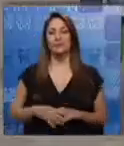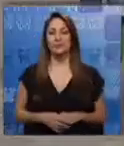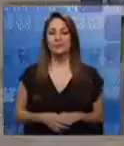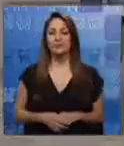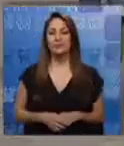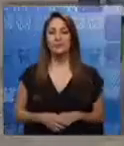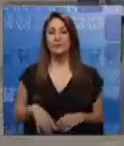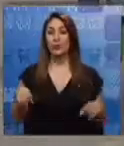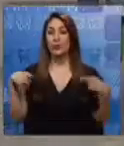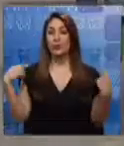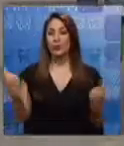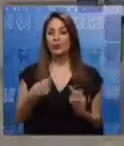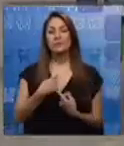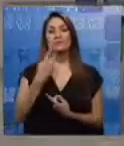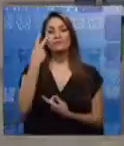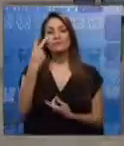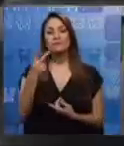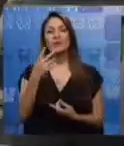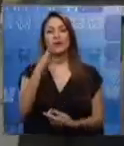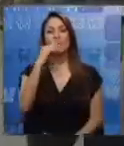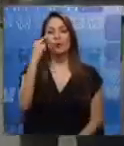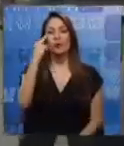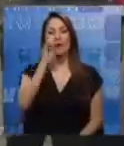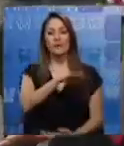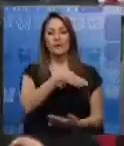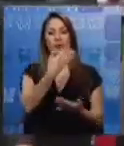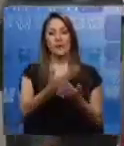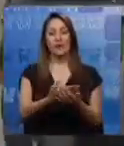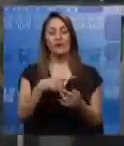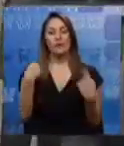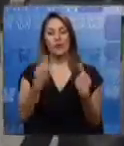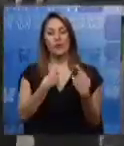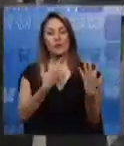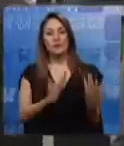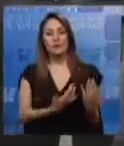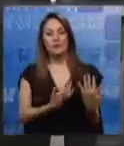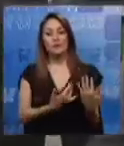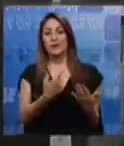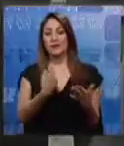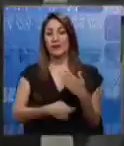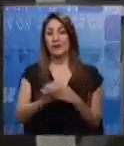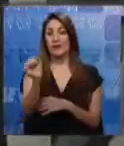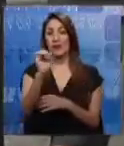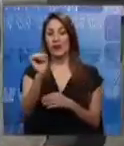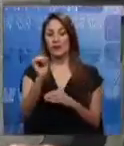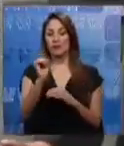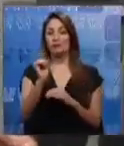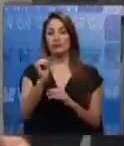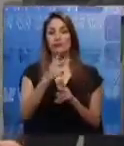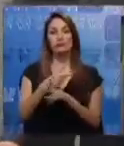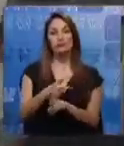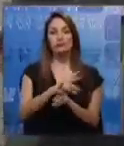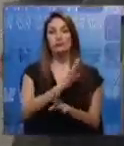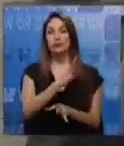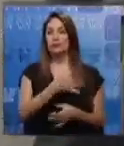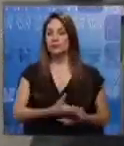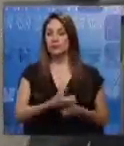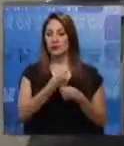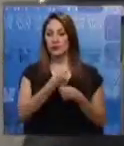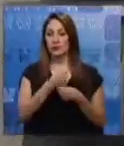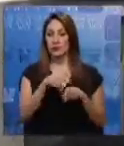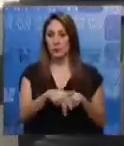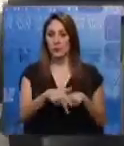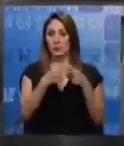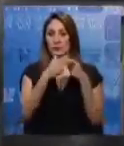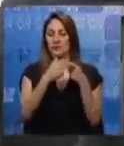Todos esperaban a que el presidente Rafael Correa arribe al Palacio Legislativo a bordo de un vehículo blindado para precautelar su seguridad e iniciar con